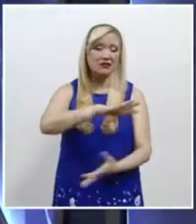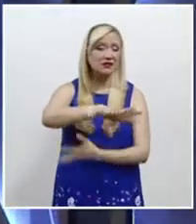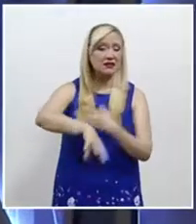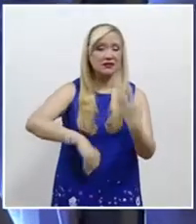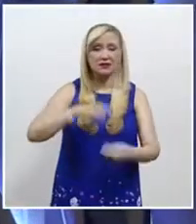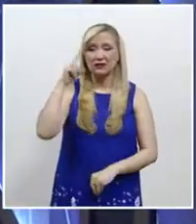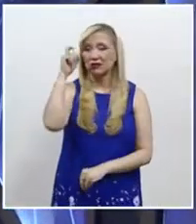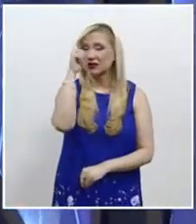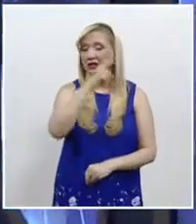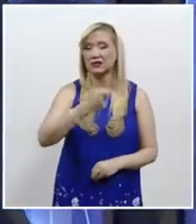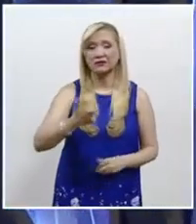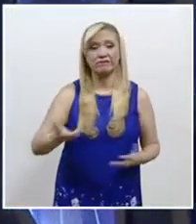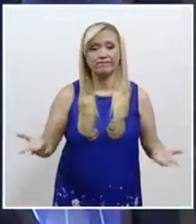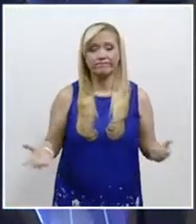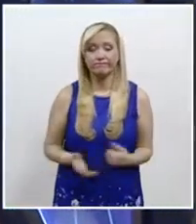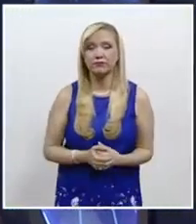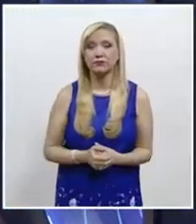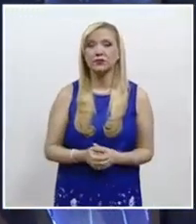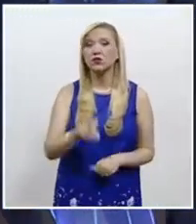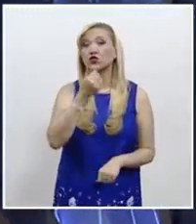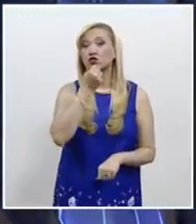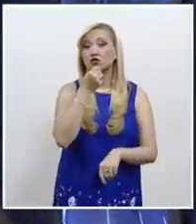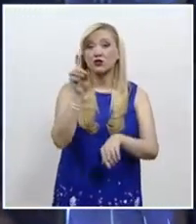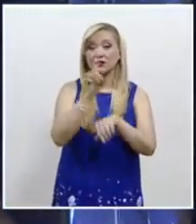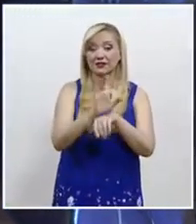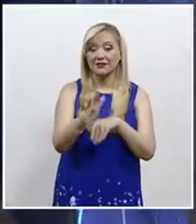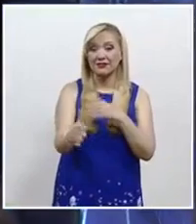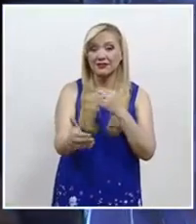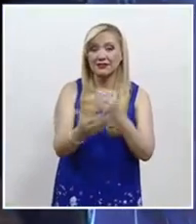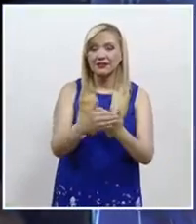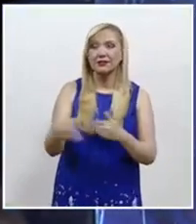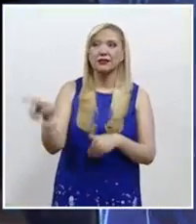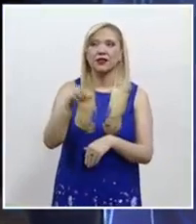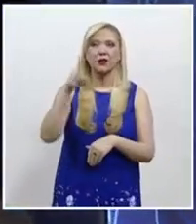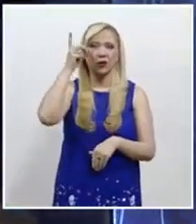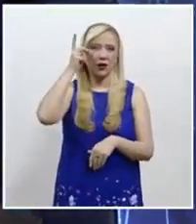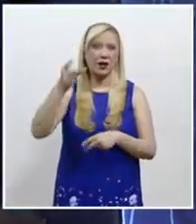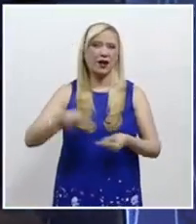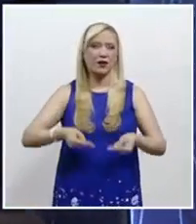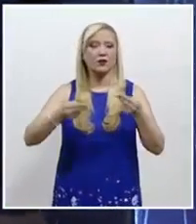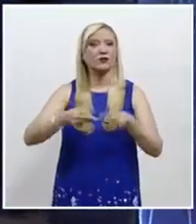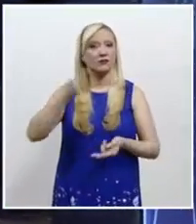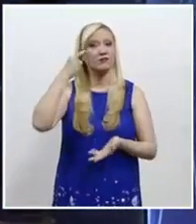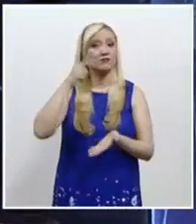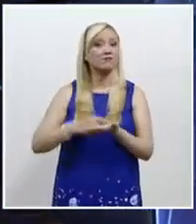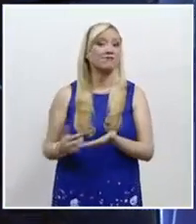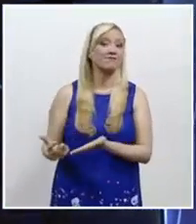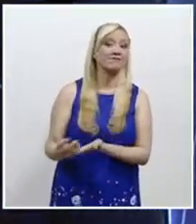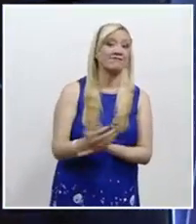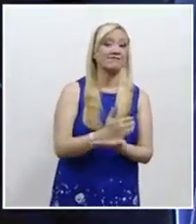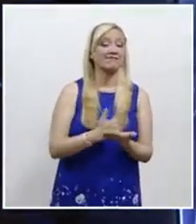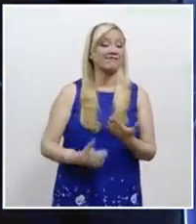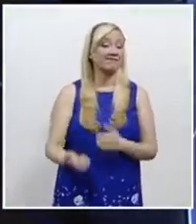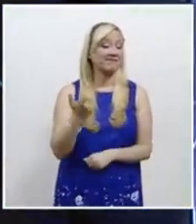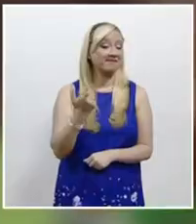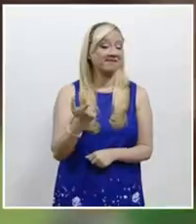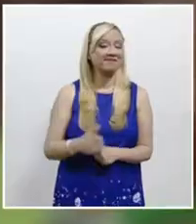Y conforme se acerca el Día del Niño, empresarios confiaron en que se registre una importante derrama económica.